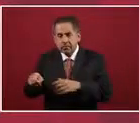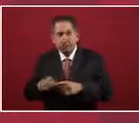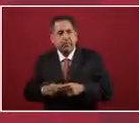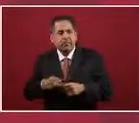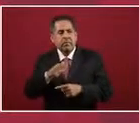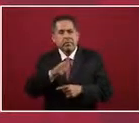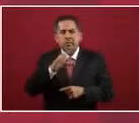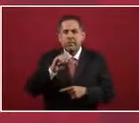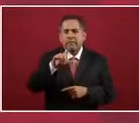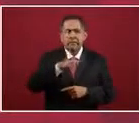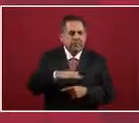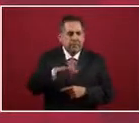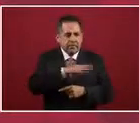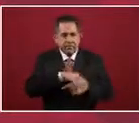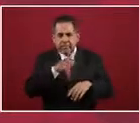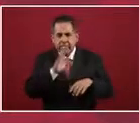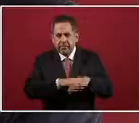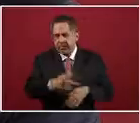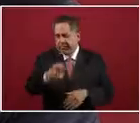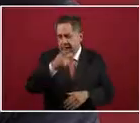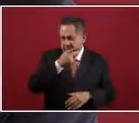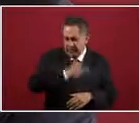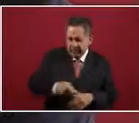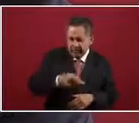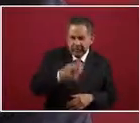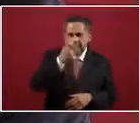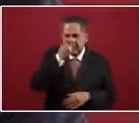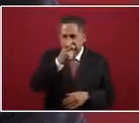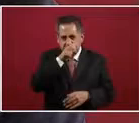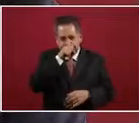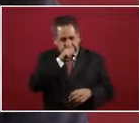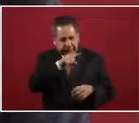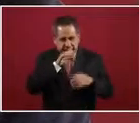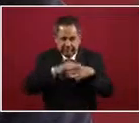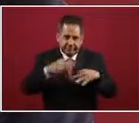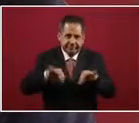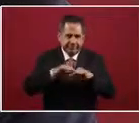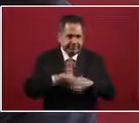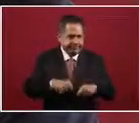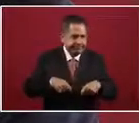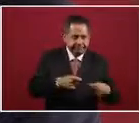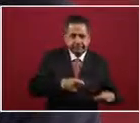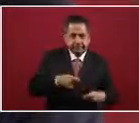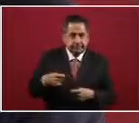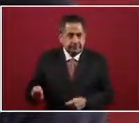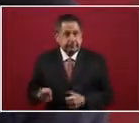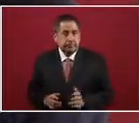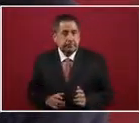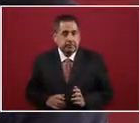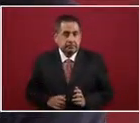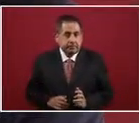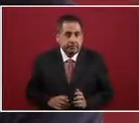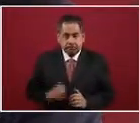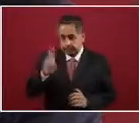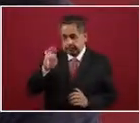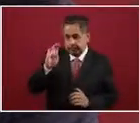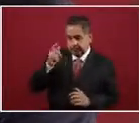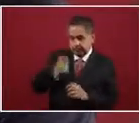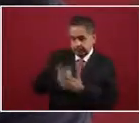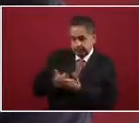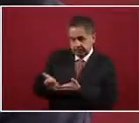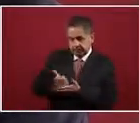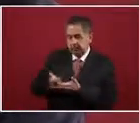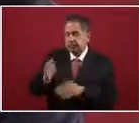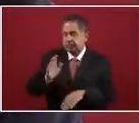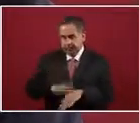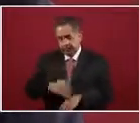colonias populares pobres, son los que tienen prioridad para estas becas, los más